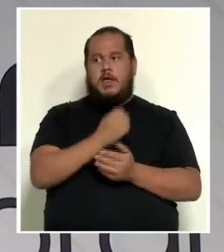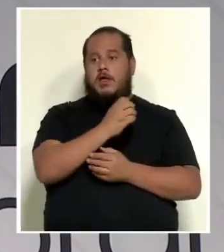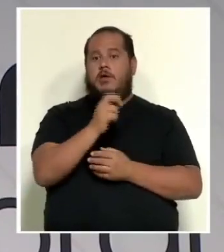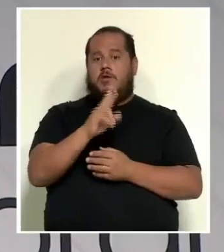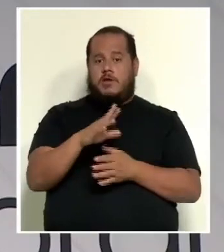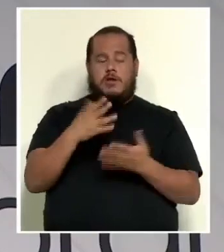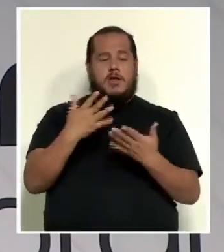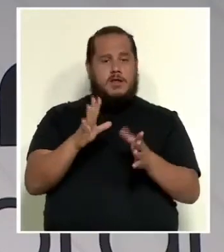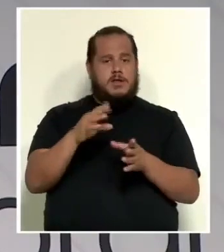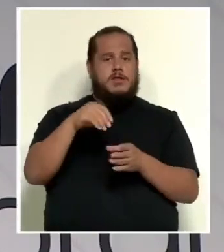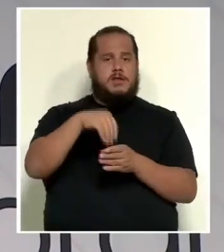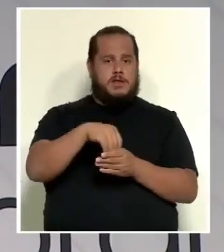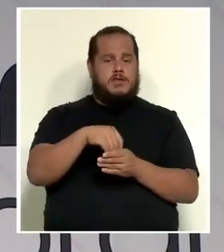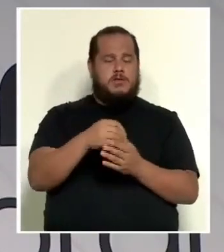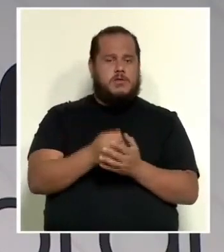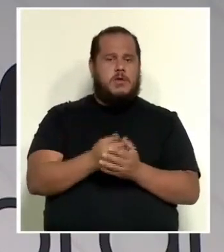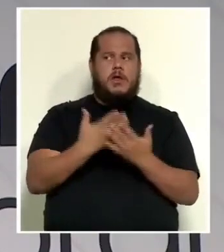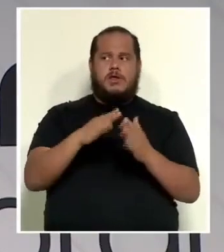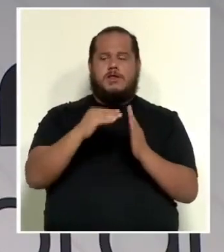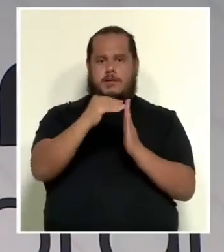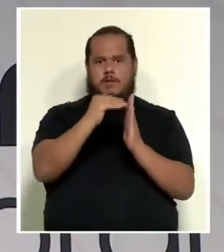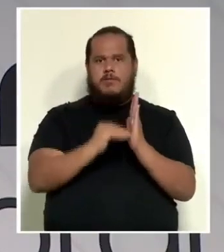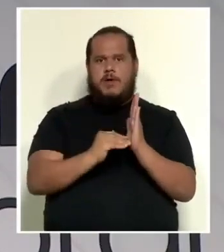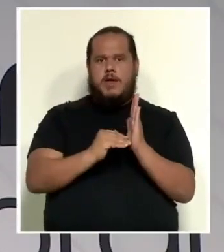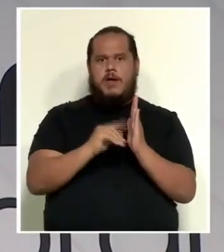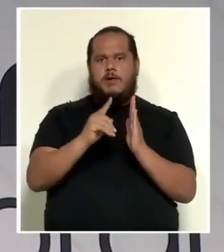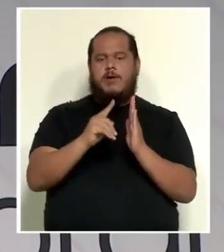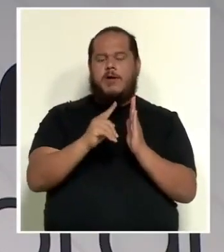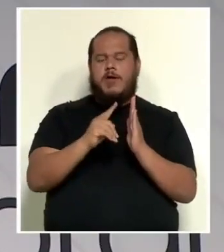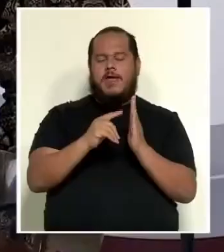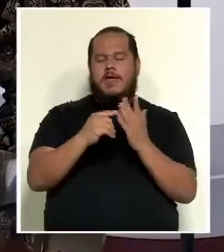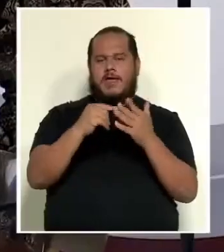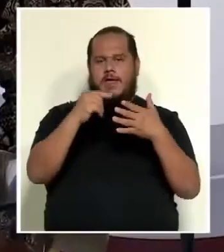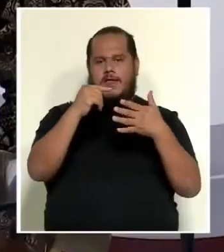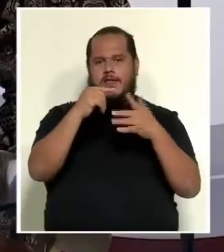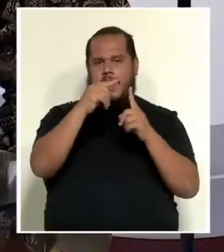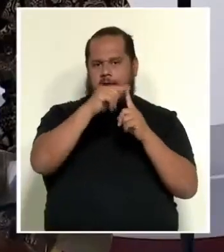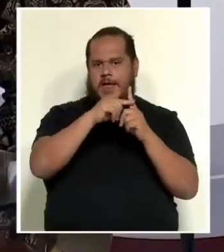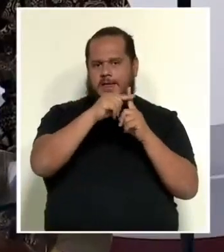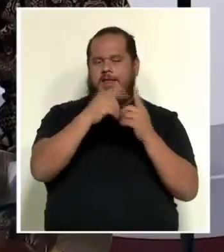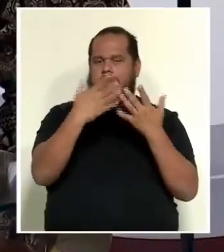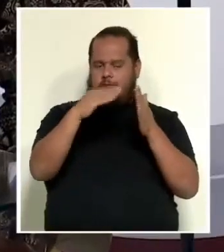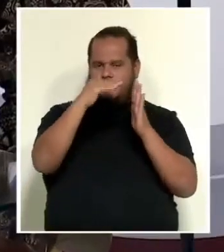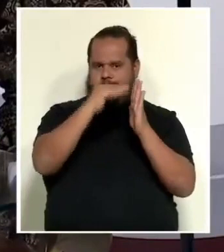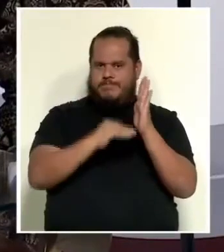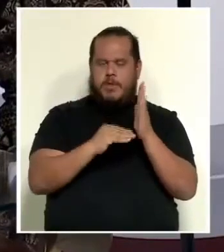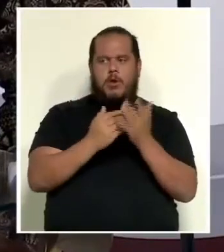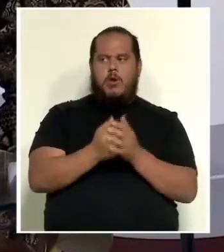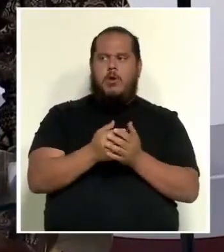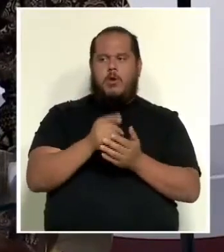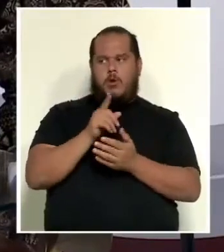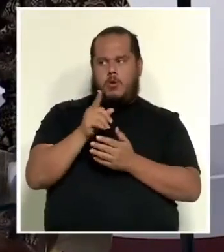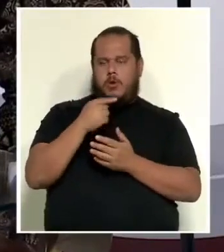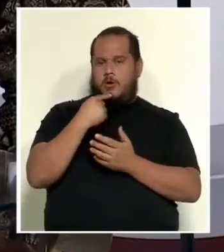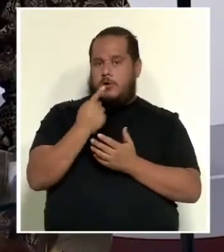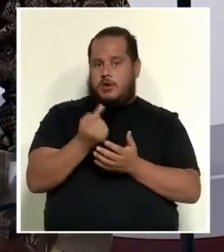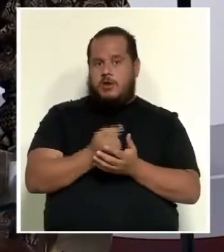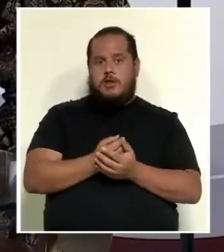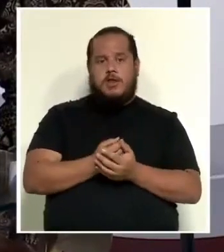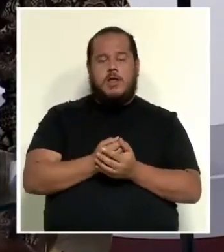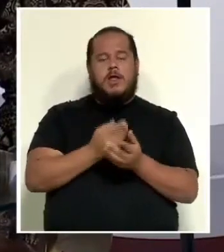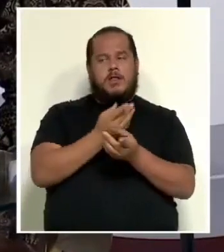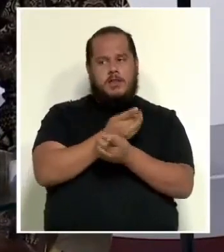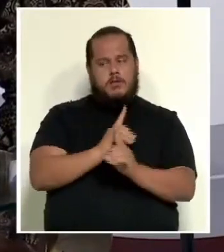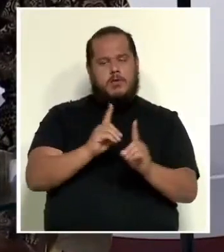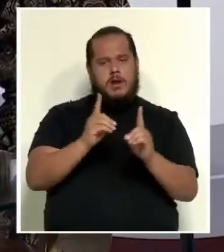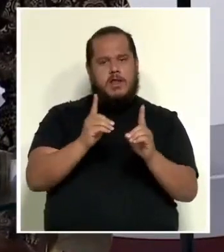Rica ya estuvo... Ya bajamos. Ya habíamos bajado en ese ranking, sí, ¿verdad? Ya habíamos estado en lo que uno podría llamar, o ellos denominan, ¿verdad?,